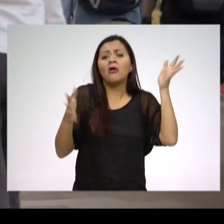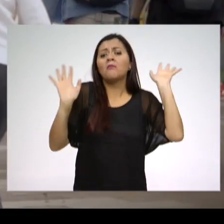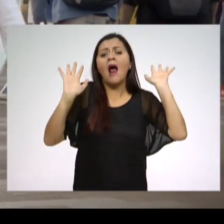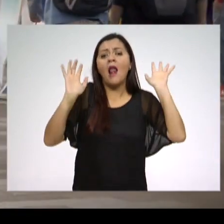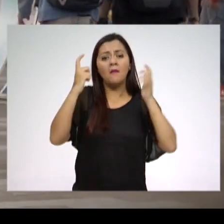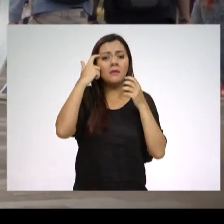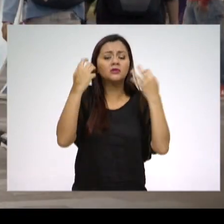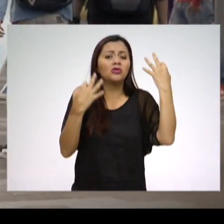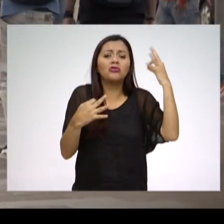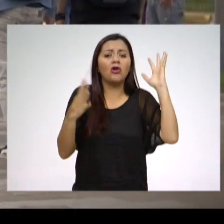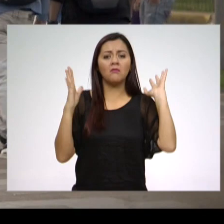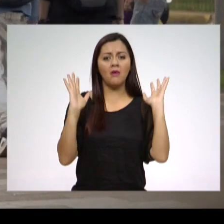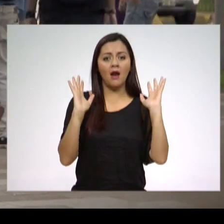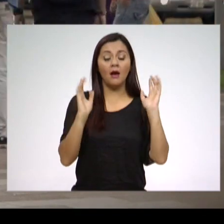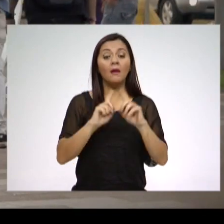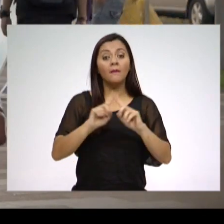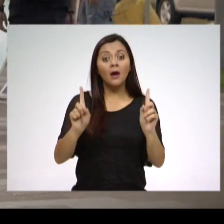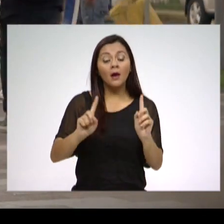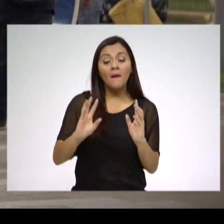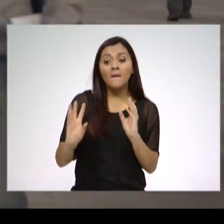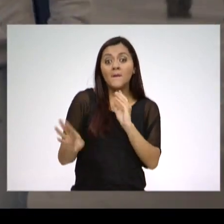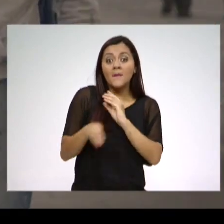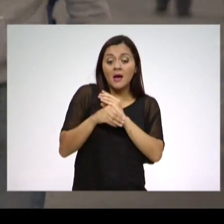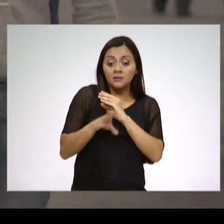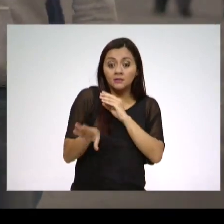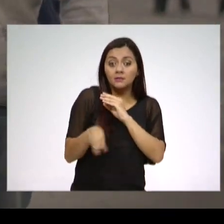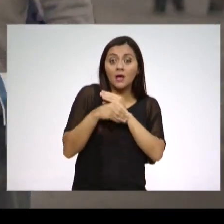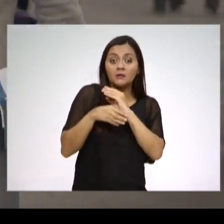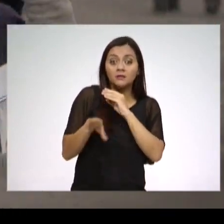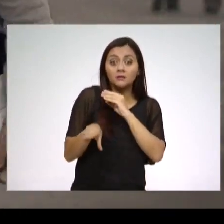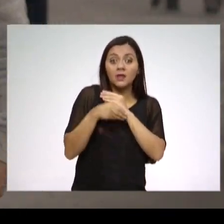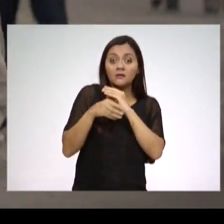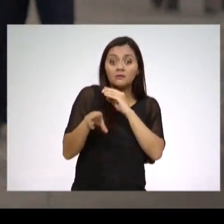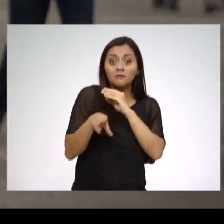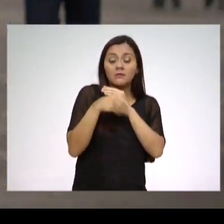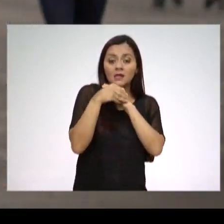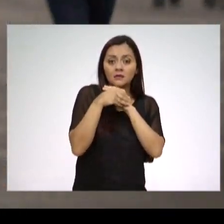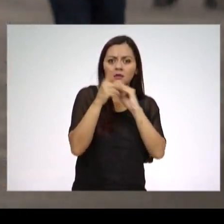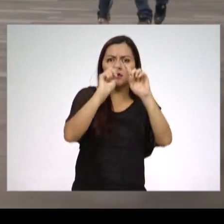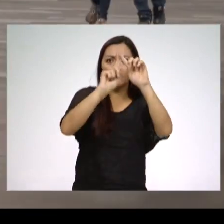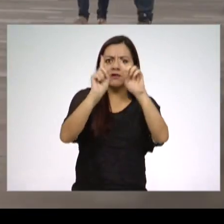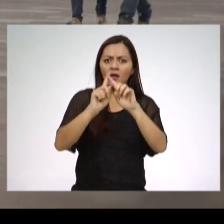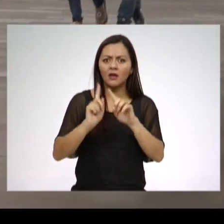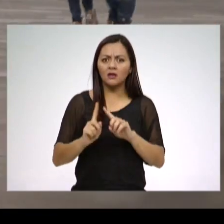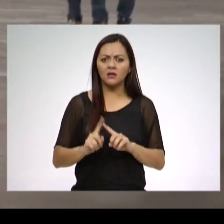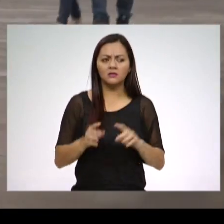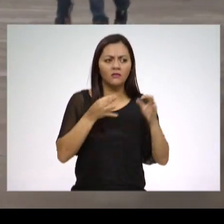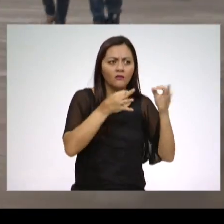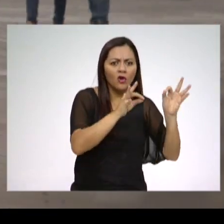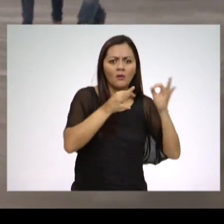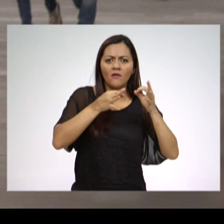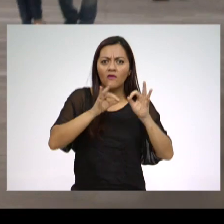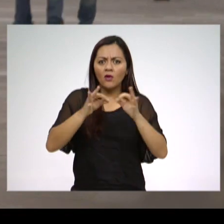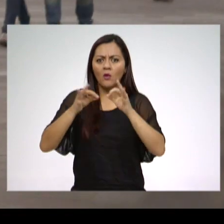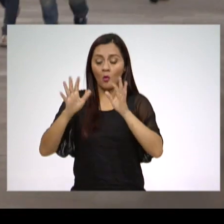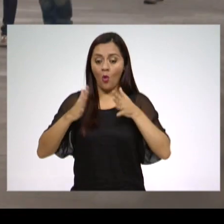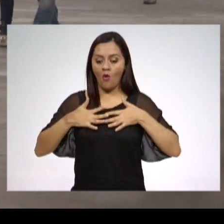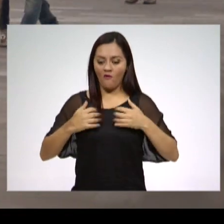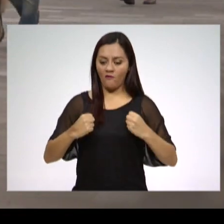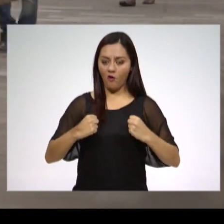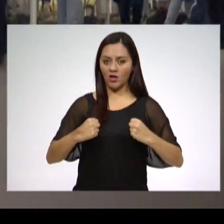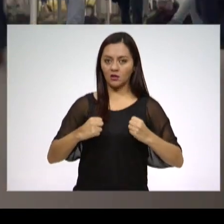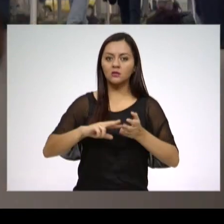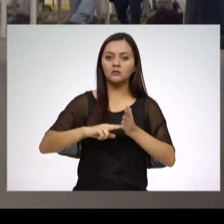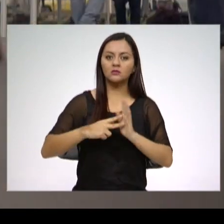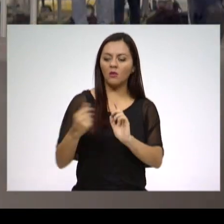¿no? Y si a eso le sumamos todos estos estereotipos y patrones que se vienen creando de que el más fuerte es el más